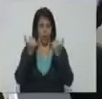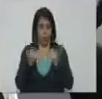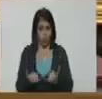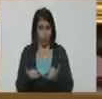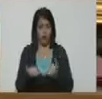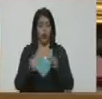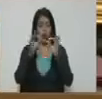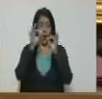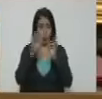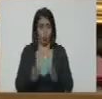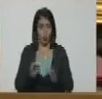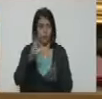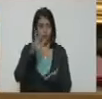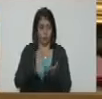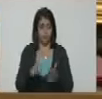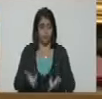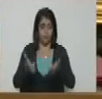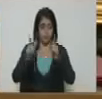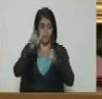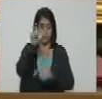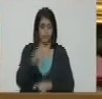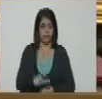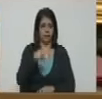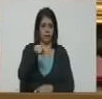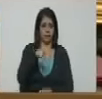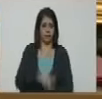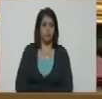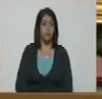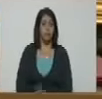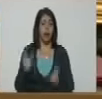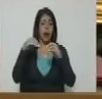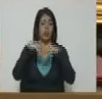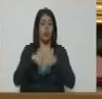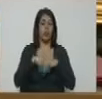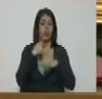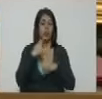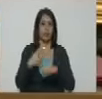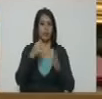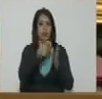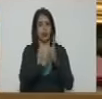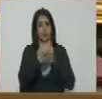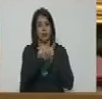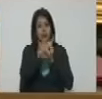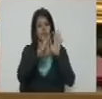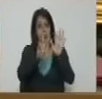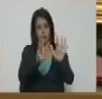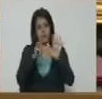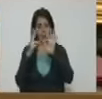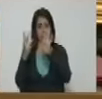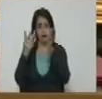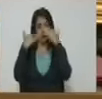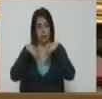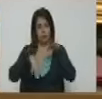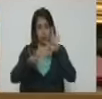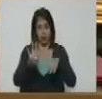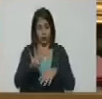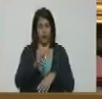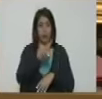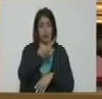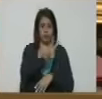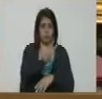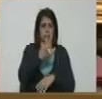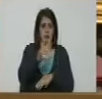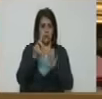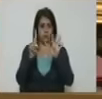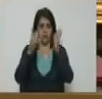declara aprobada la autorización de acuerdo a lo consagrado en los artículos 187, numeral 14